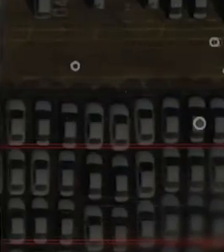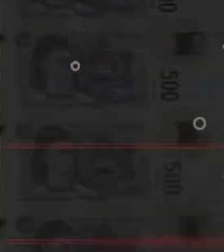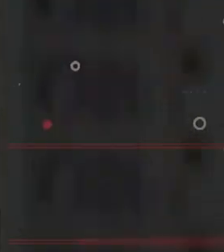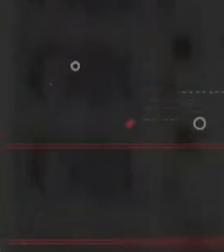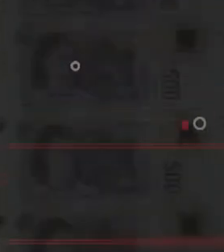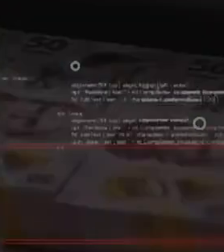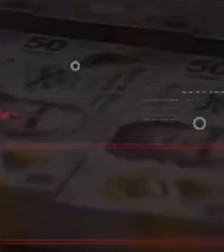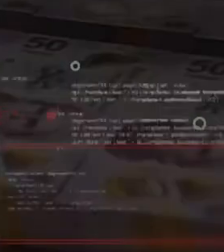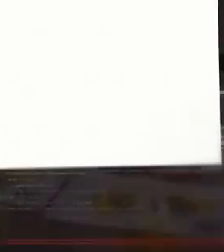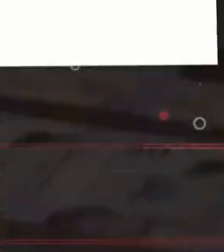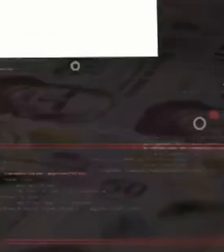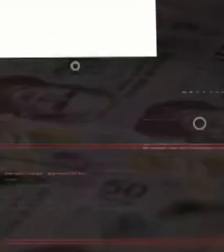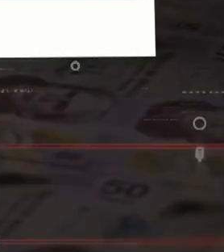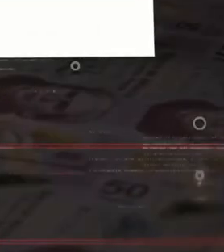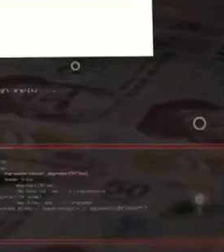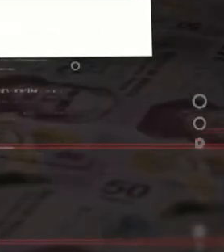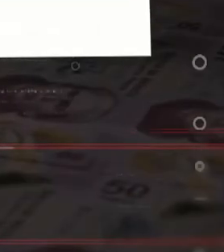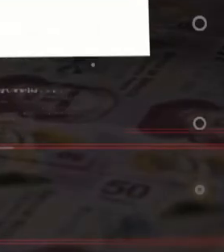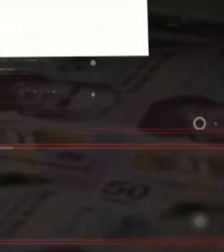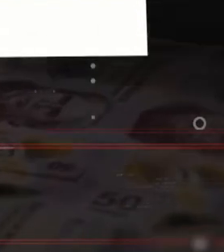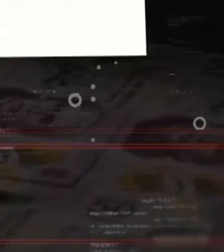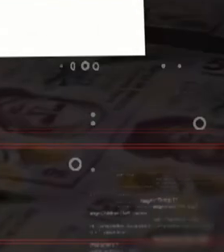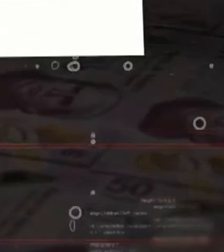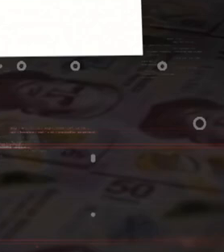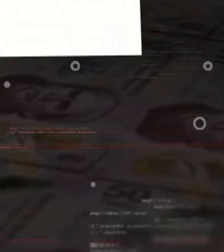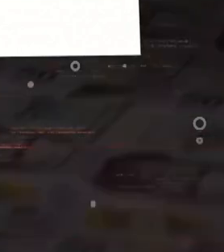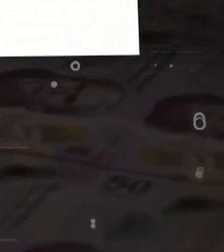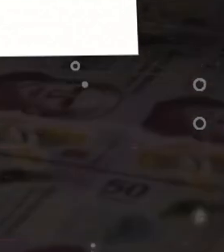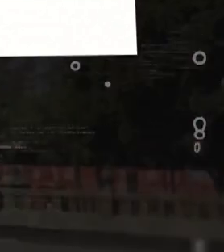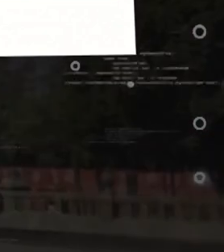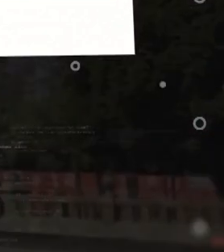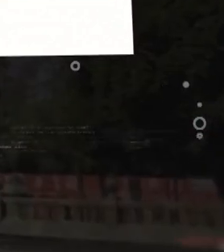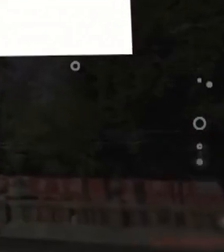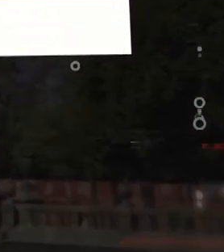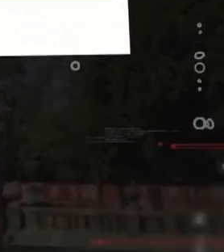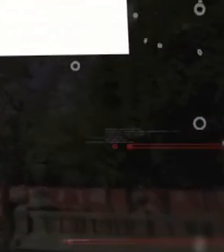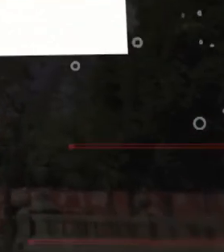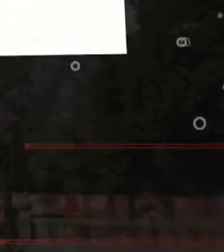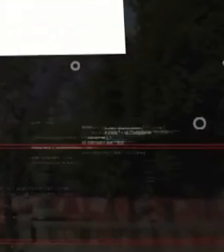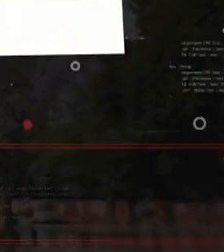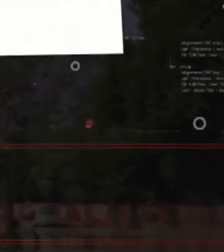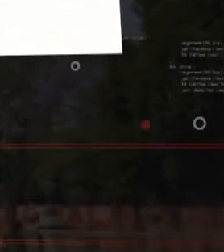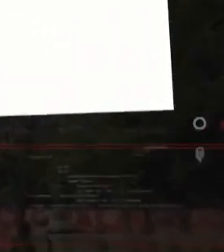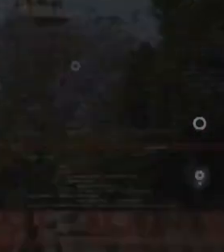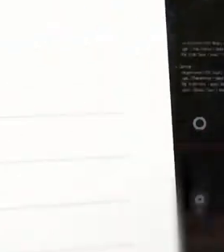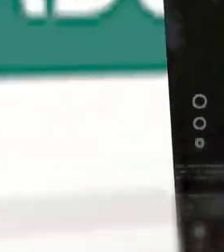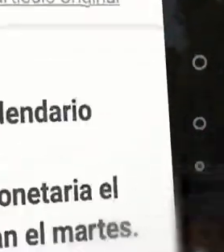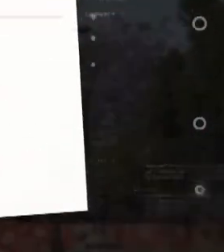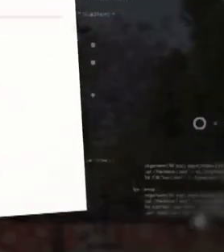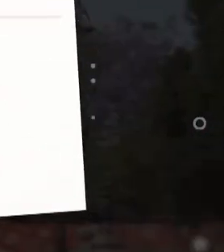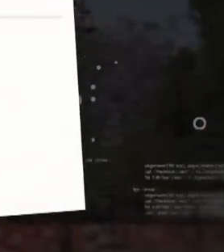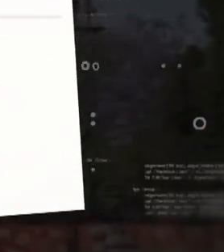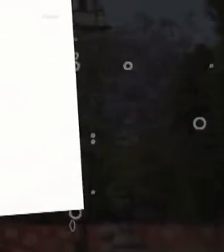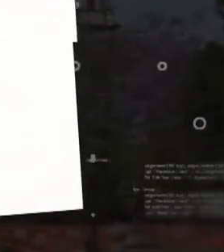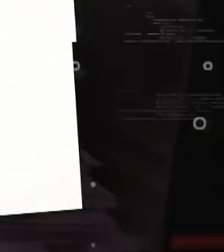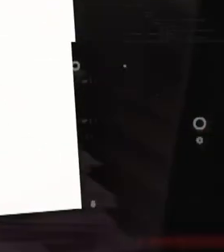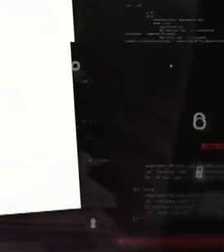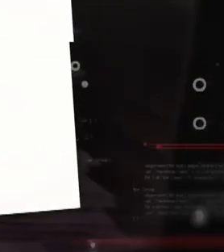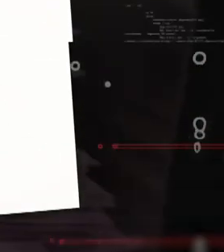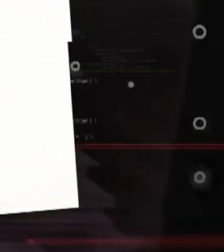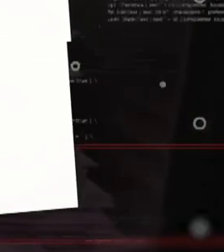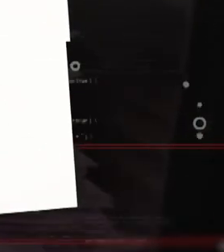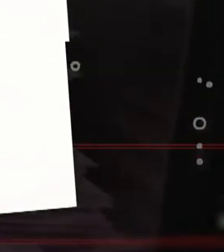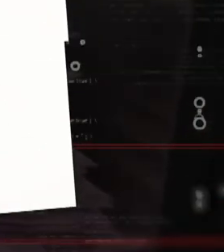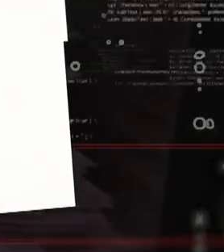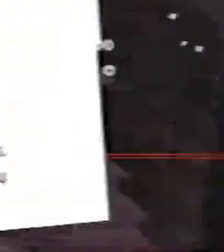se devaluó. Incluso, en varios momentos del sexenio, rompió la barrera de los 17 pesos y es posible que cierre el sexenio con una